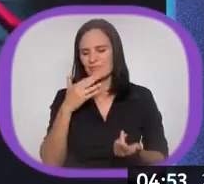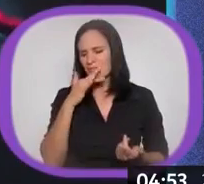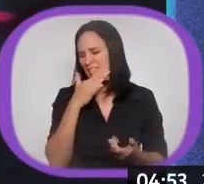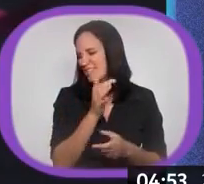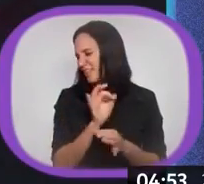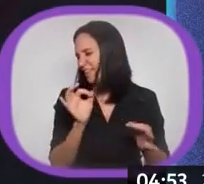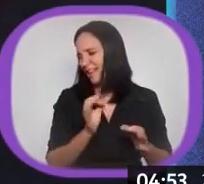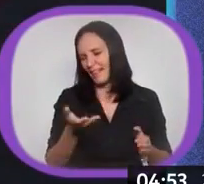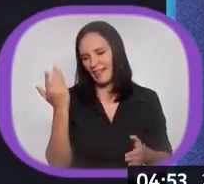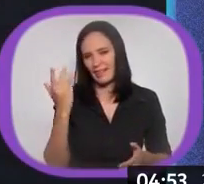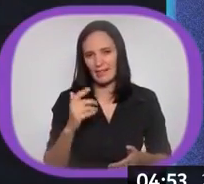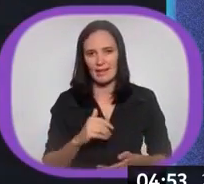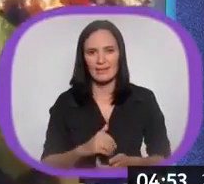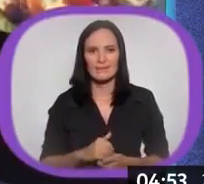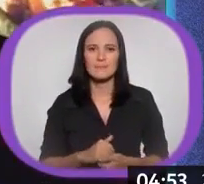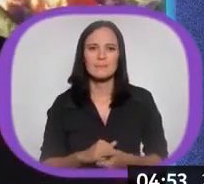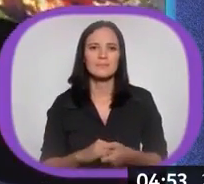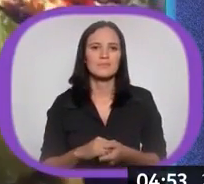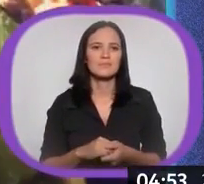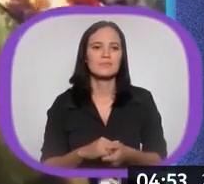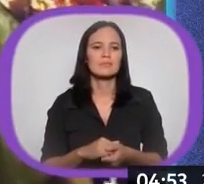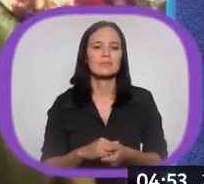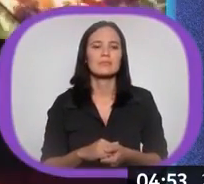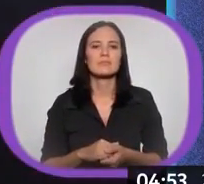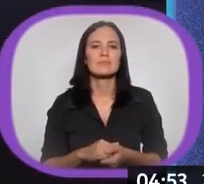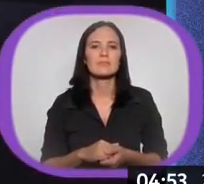es no entender el concepto.